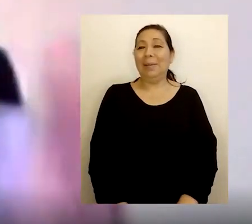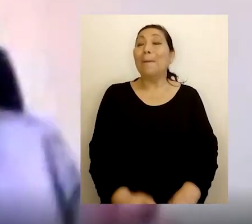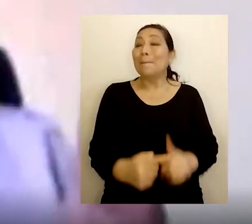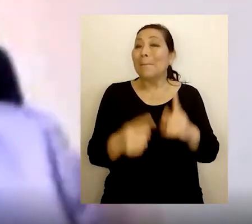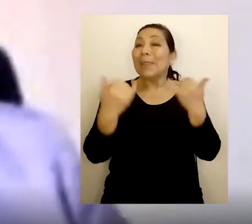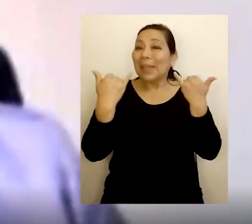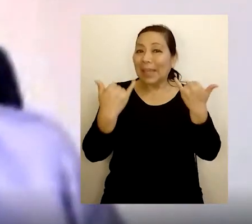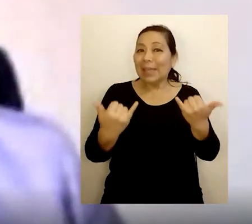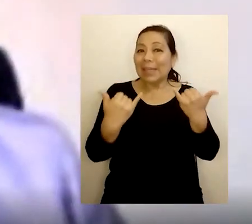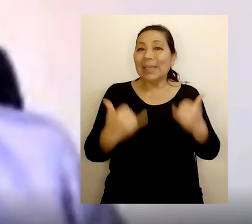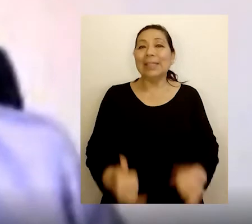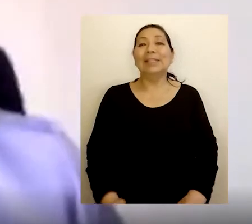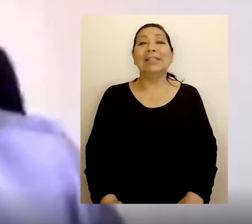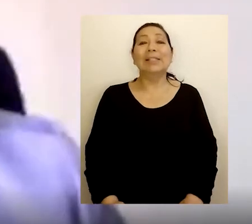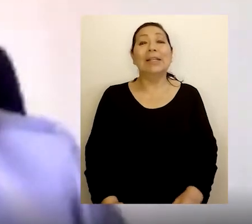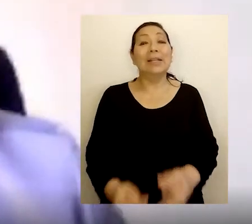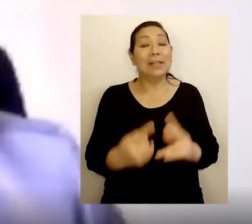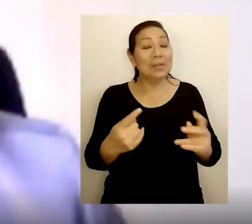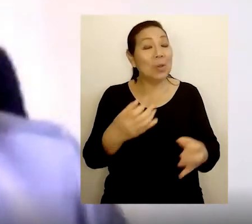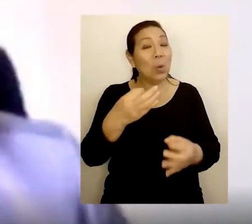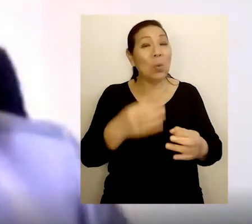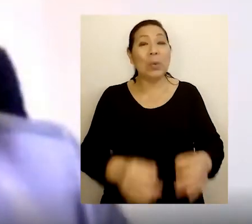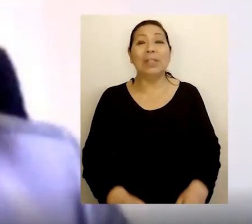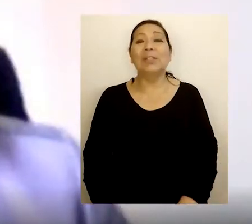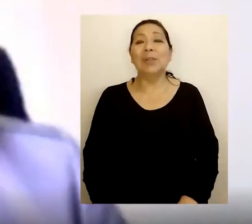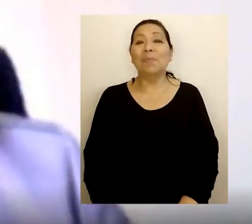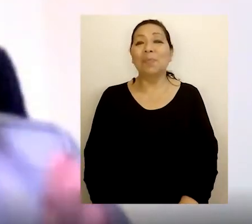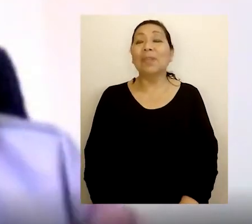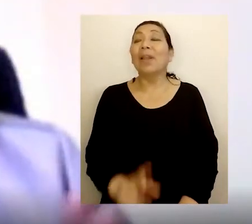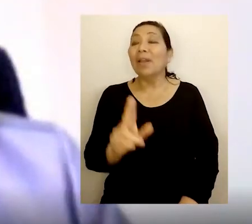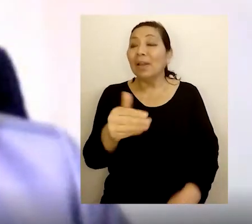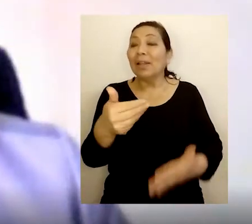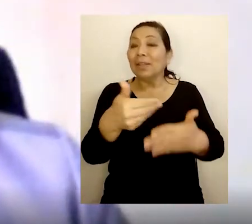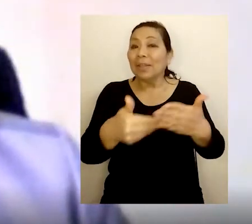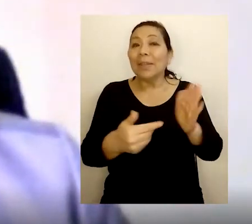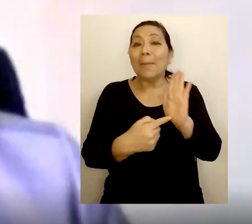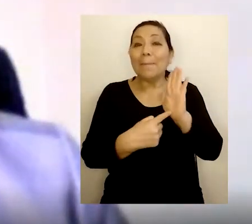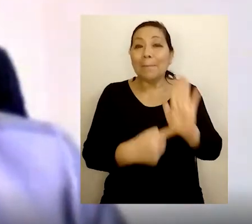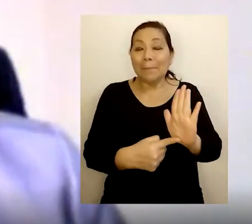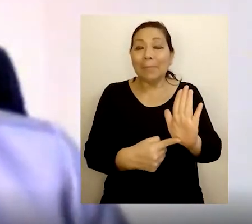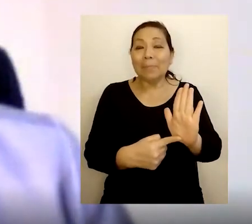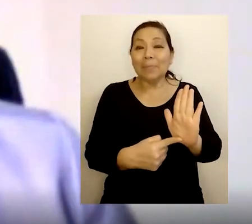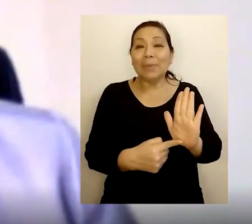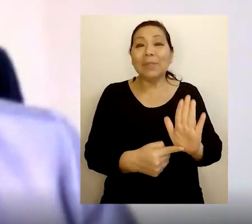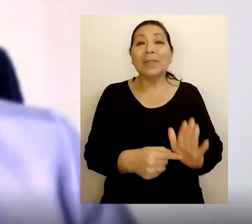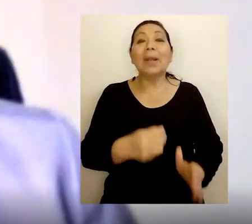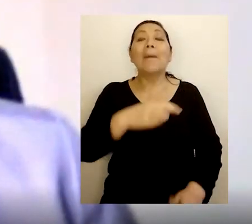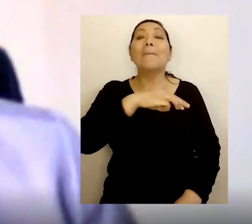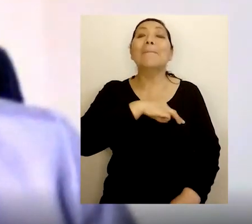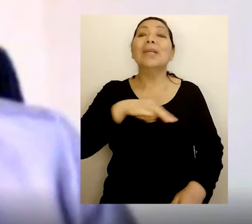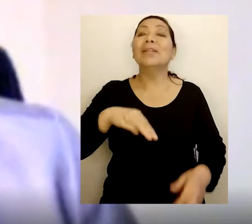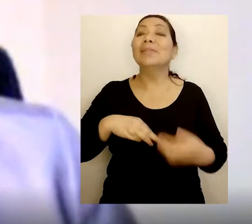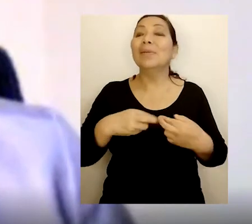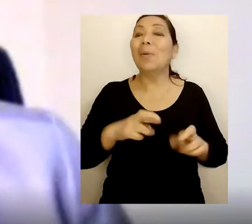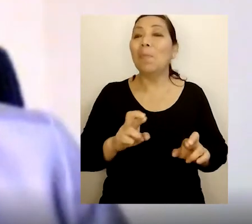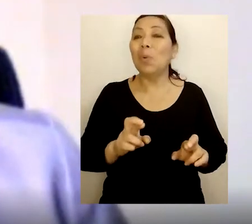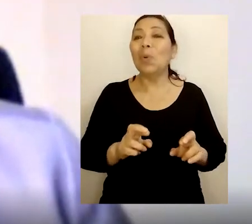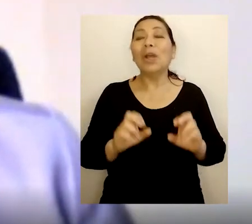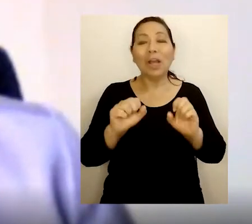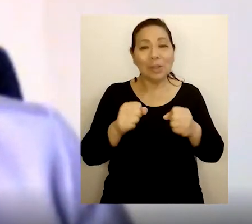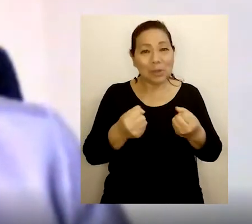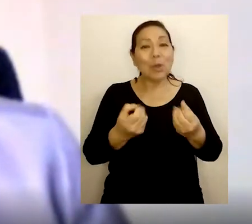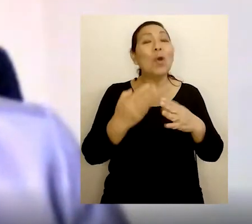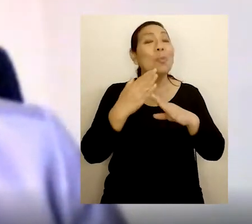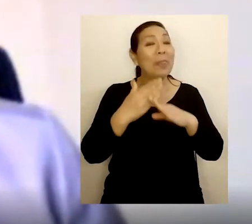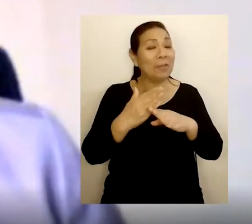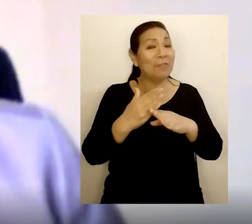En esta audiencia de apelación de sentencia, sí estuvo presente el representante del Ministerio Público, así como